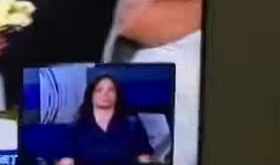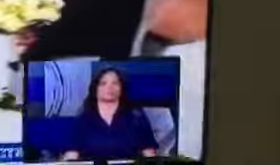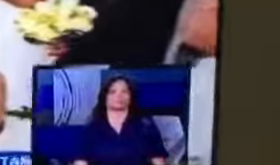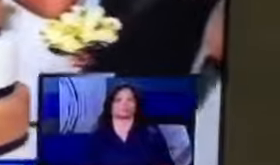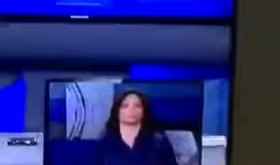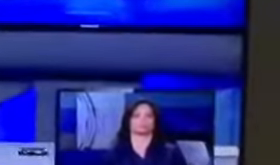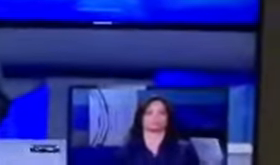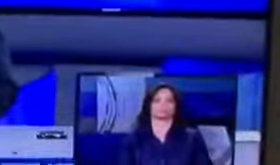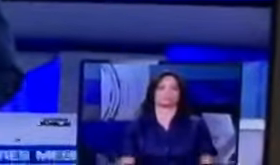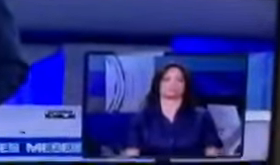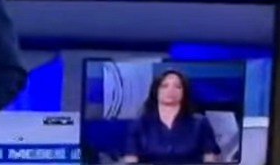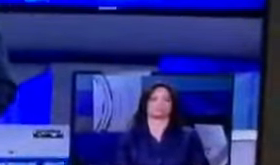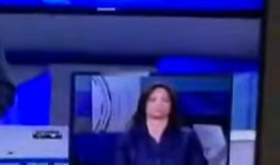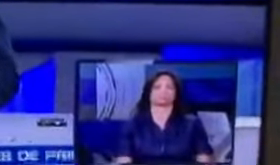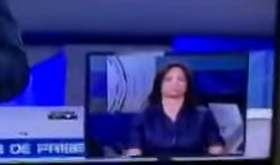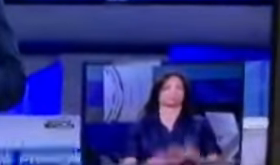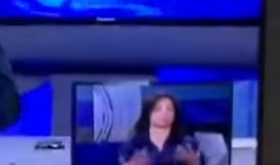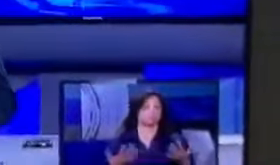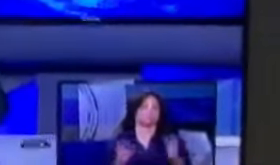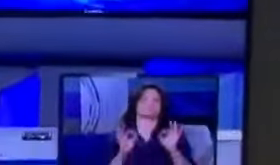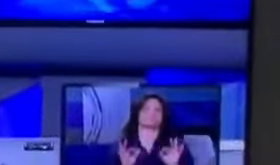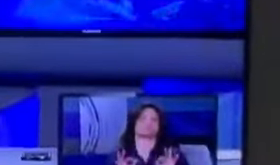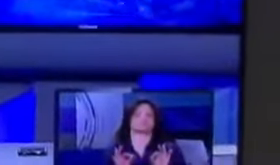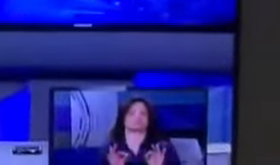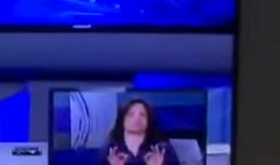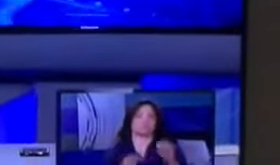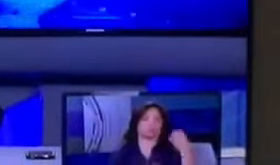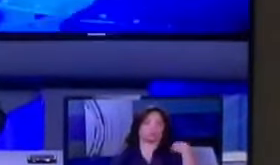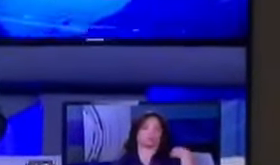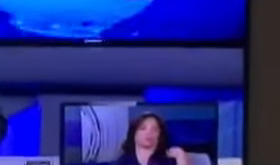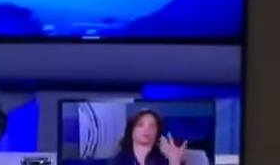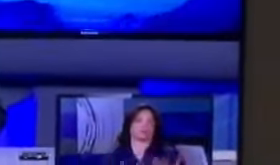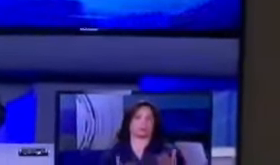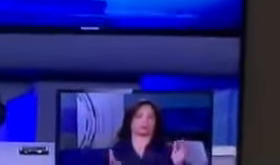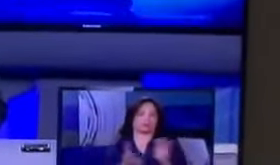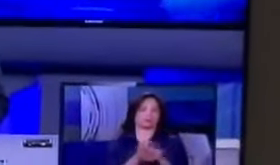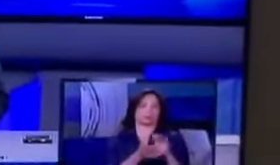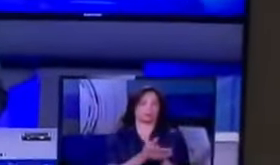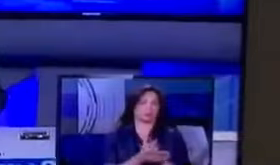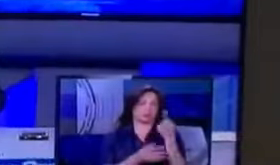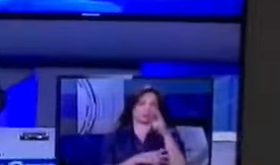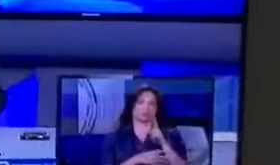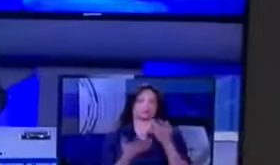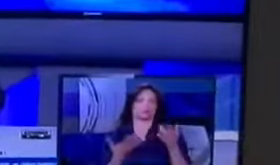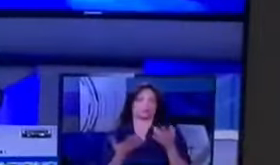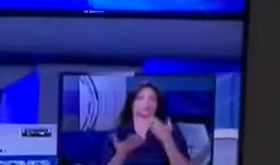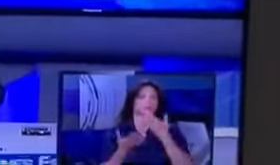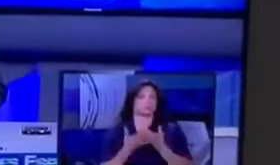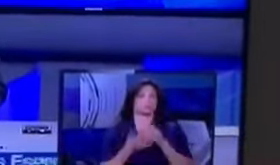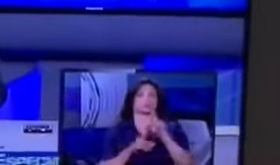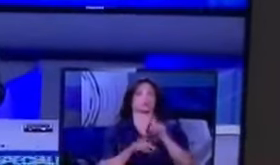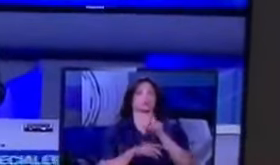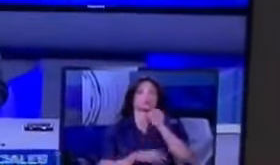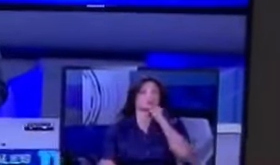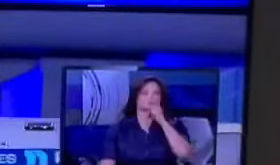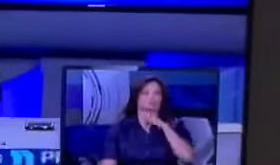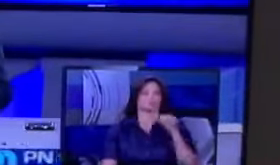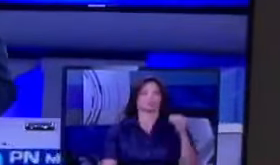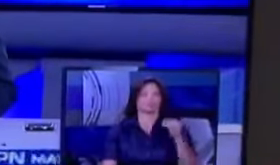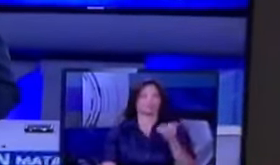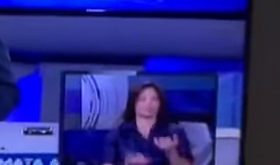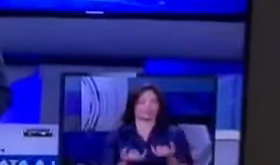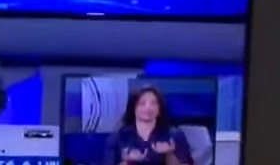en Antigua. Enhorabuena, como dice el jefe, y hay que casarse para saber lo que es bueno, si no pregunte las horas que ya se